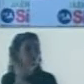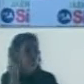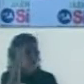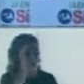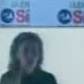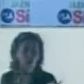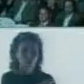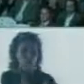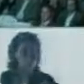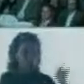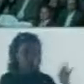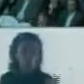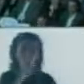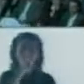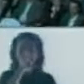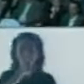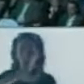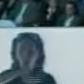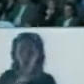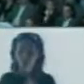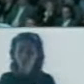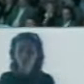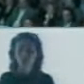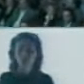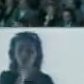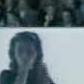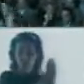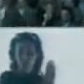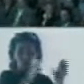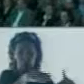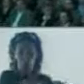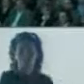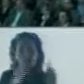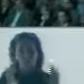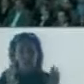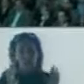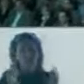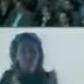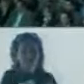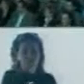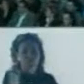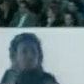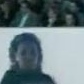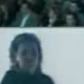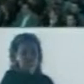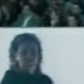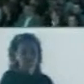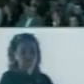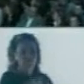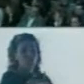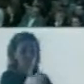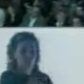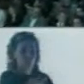lista, pero tú eres el secretario local y a lo mejor futuro alcalde de este pueblo, en otra generación. Me